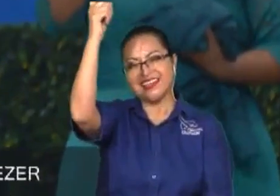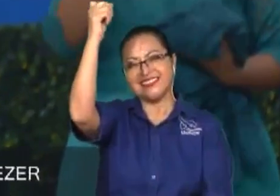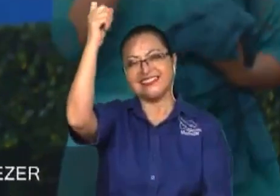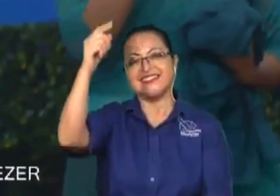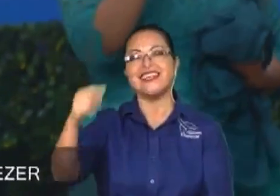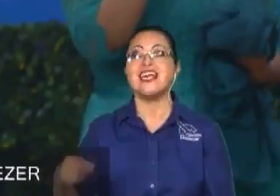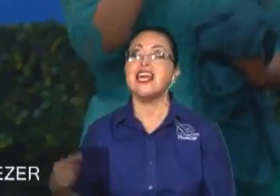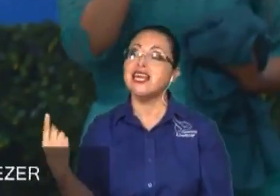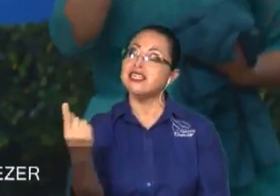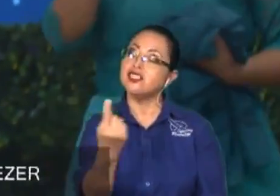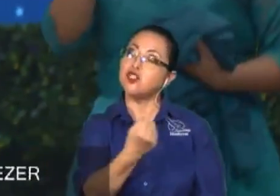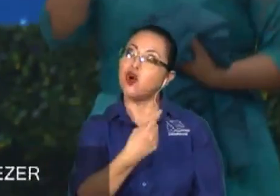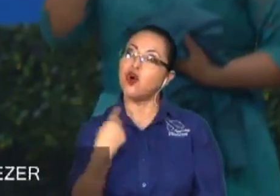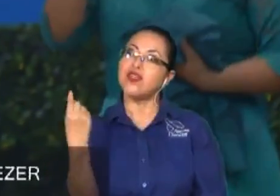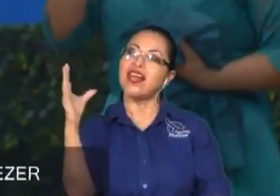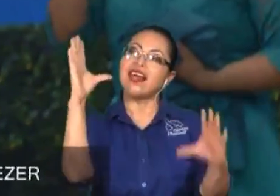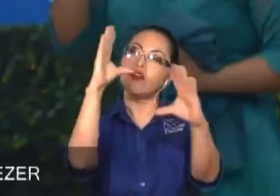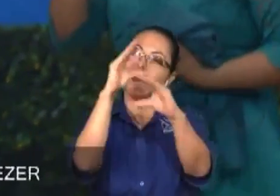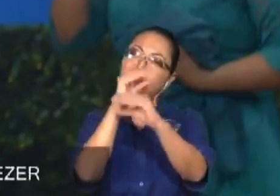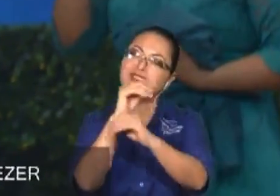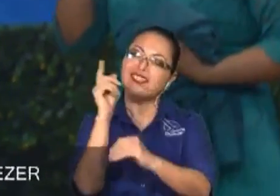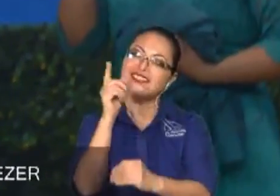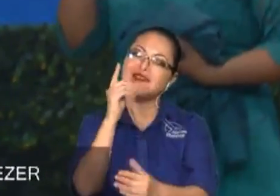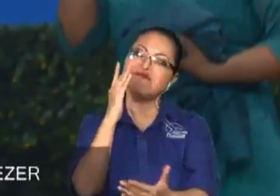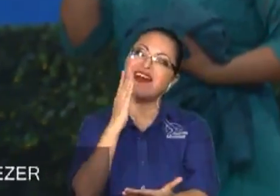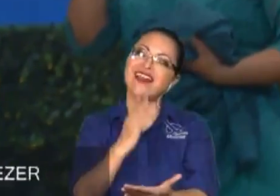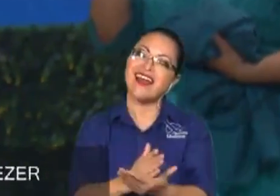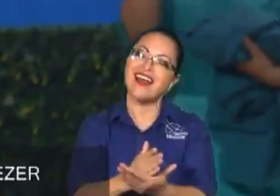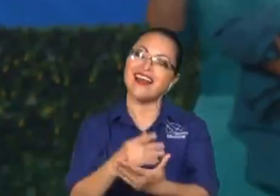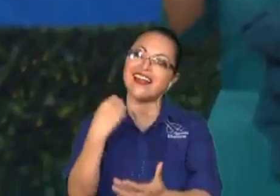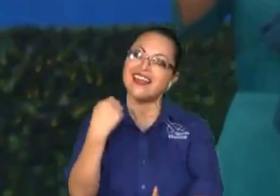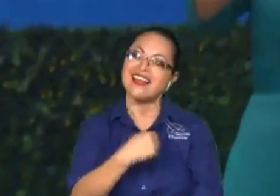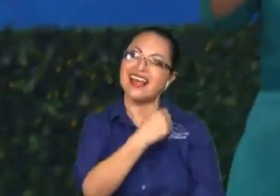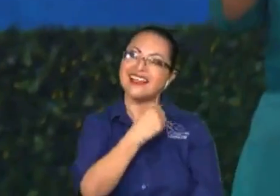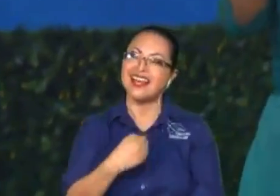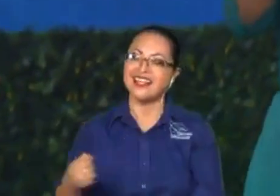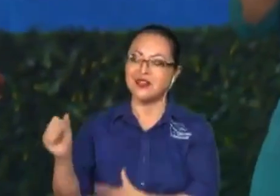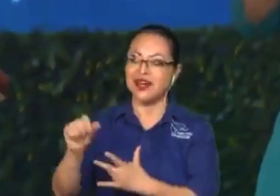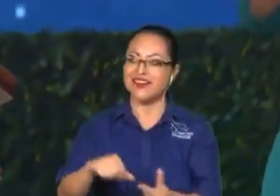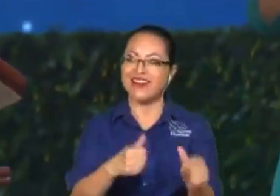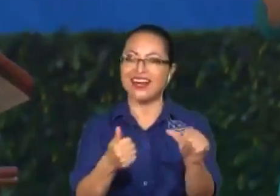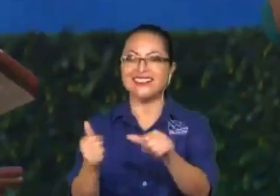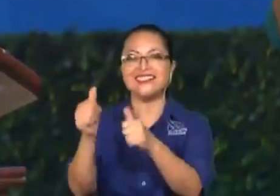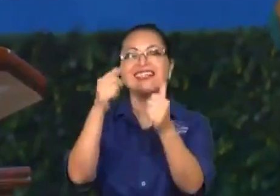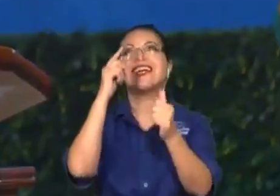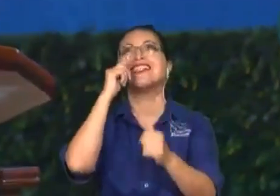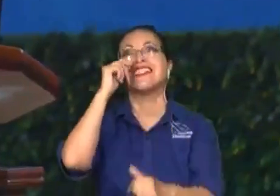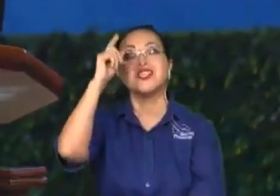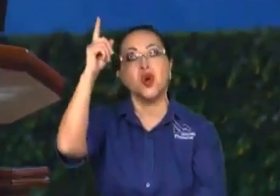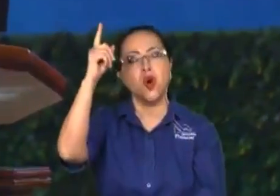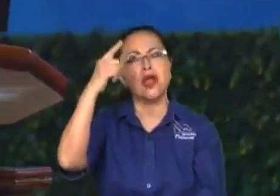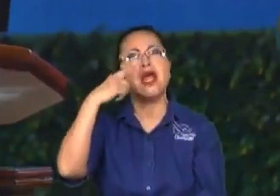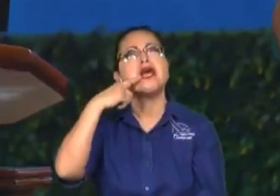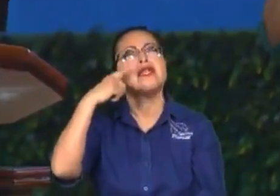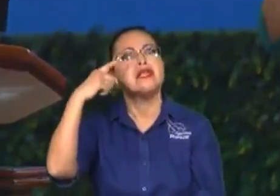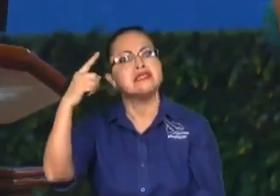Él es el Rey. Y toda la noche sin parar, cantando alabanzas al